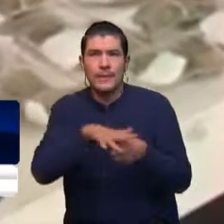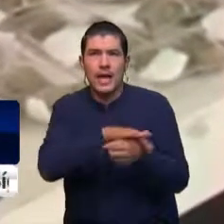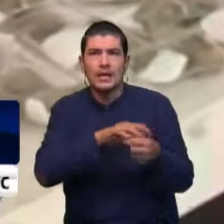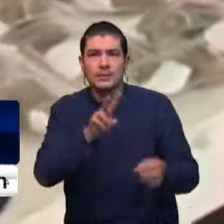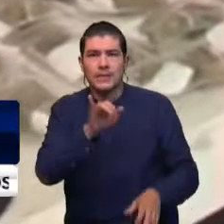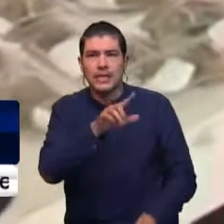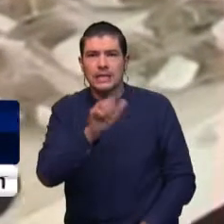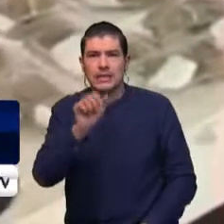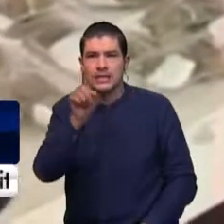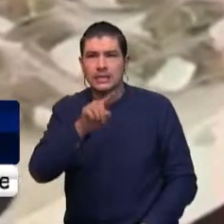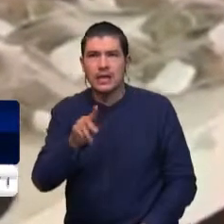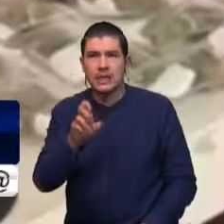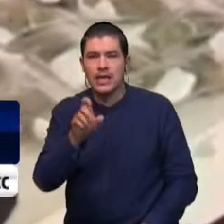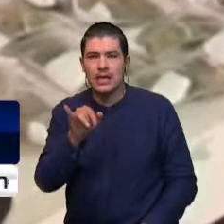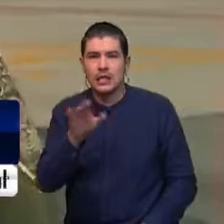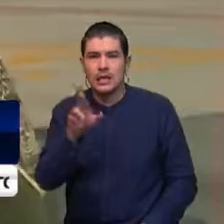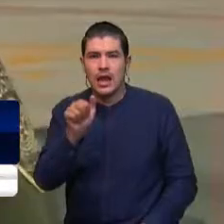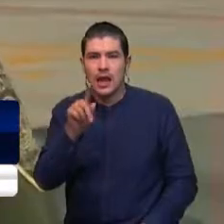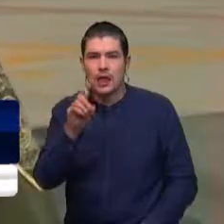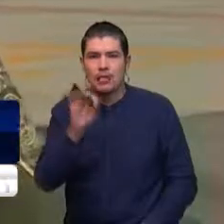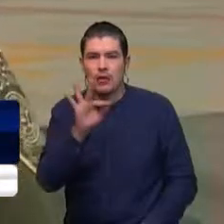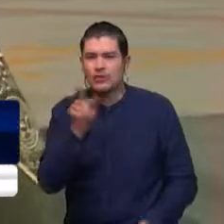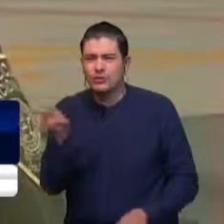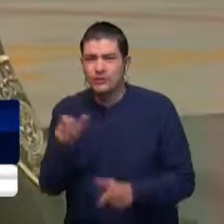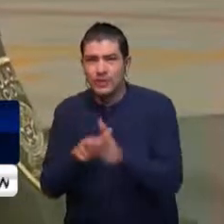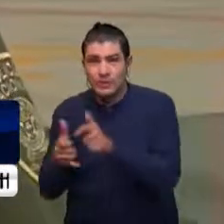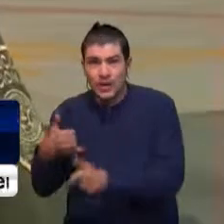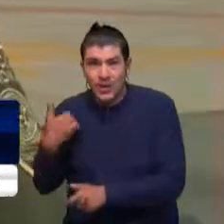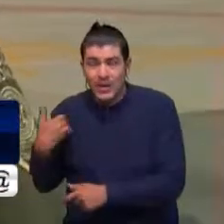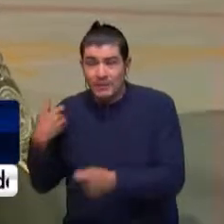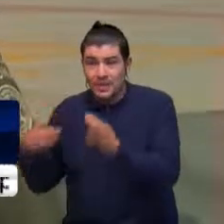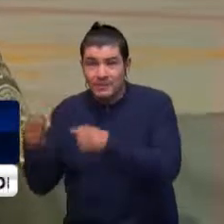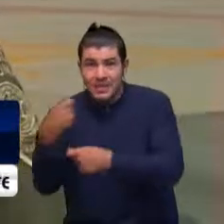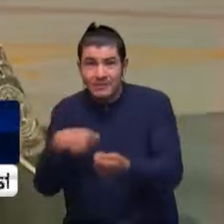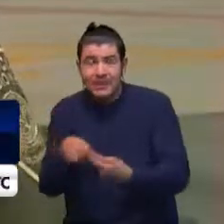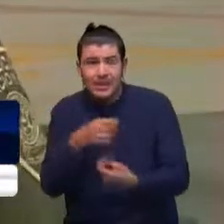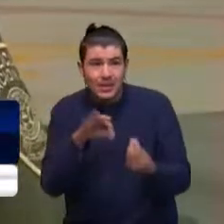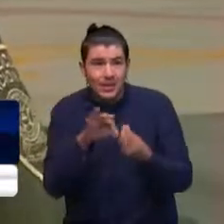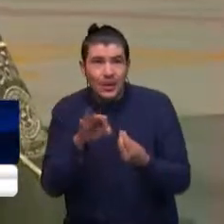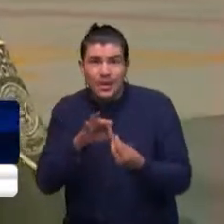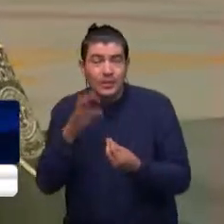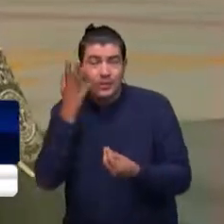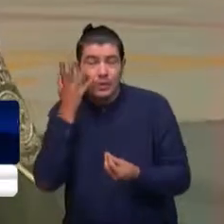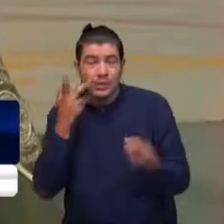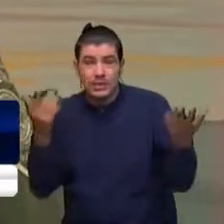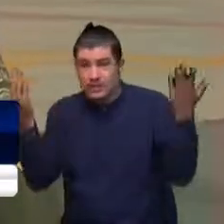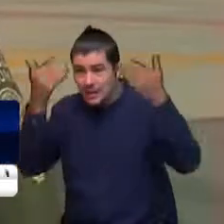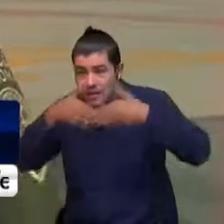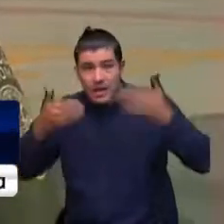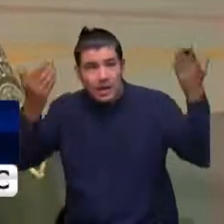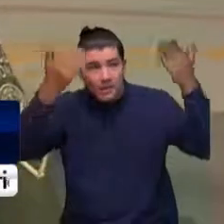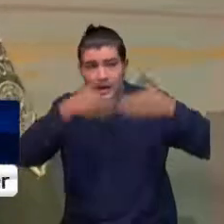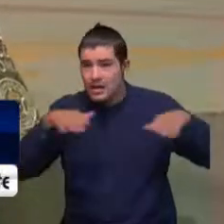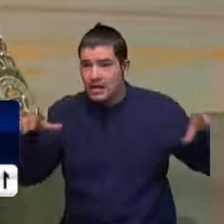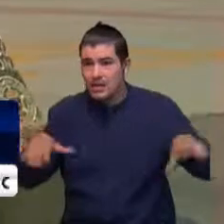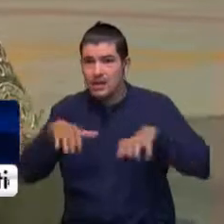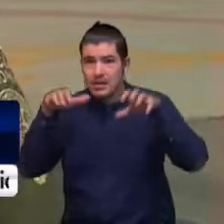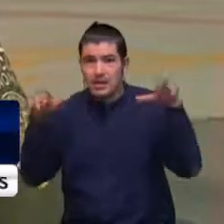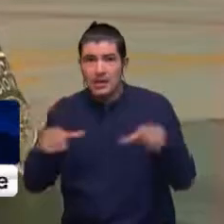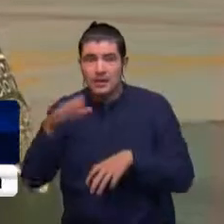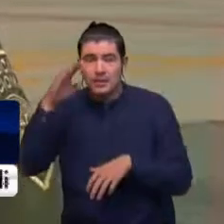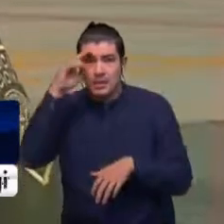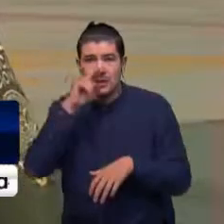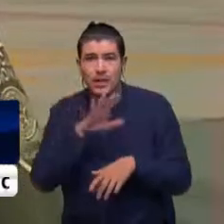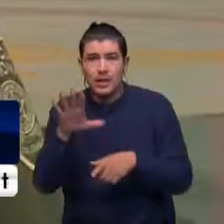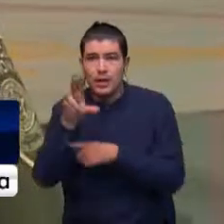cuando huían son expendedores y lo que buscan es cada día ocultar el accionar de las autoridades no ser